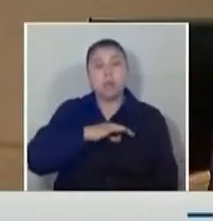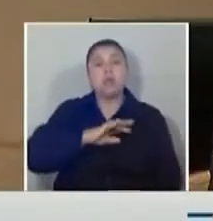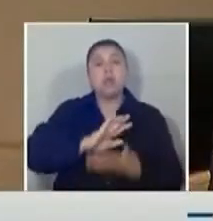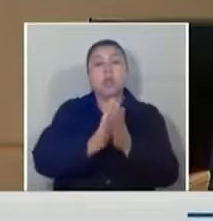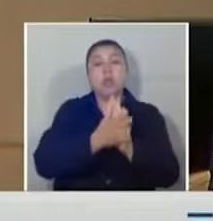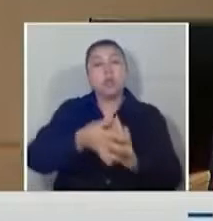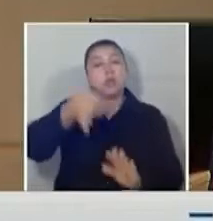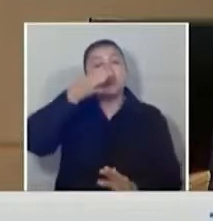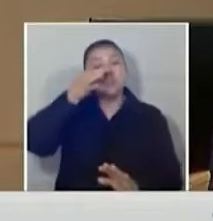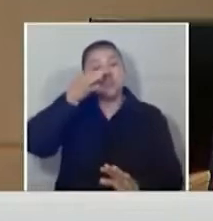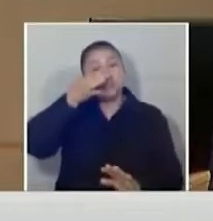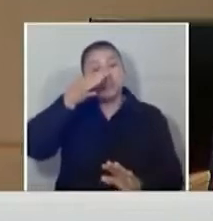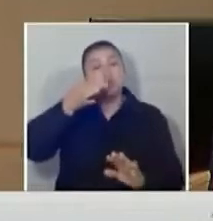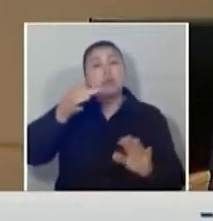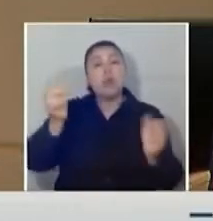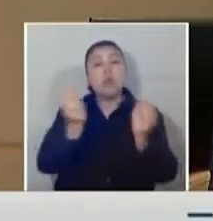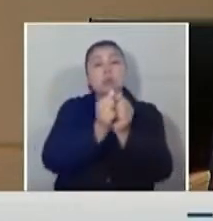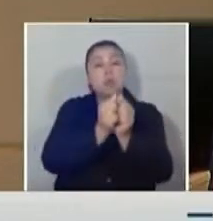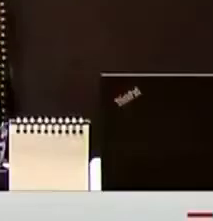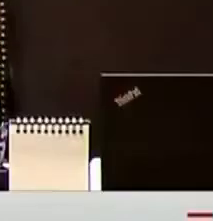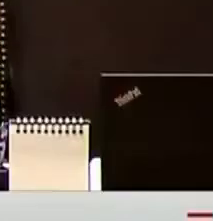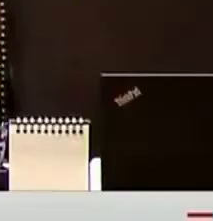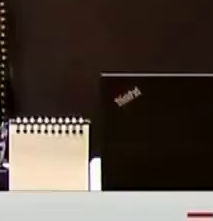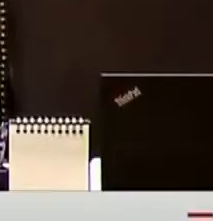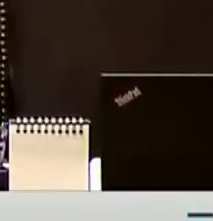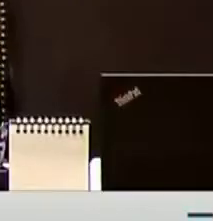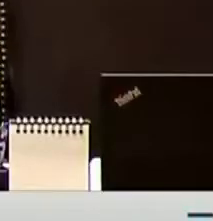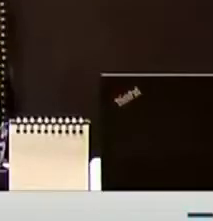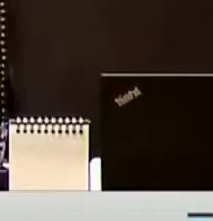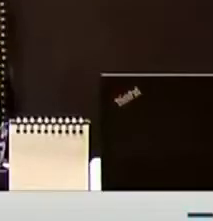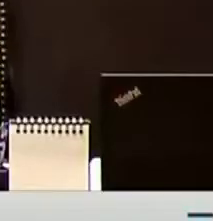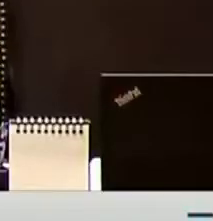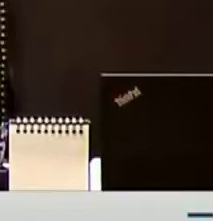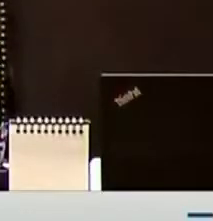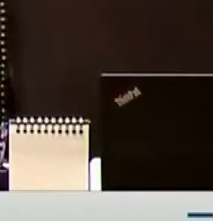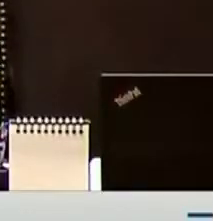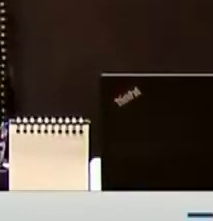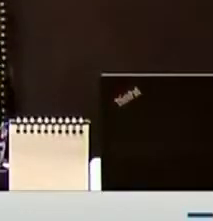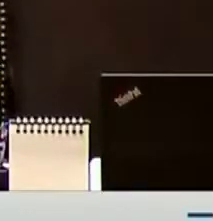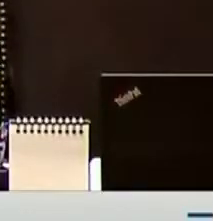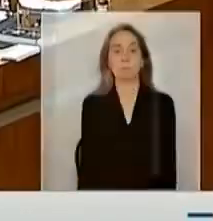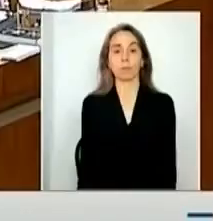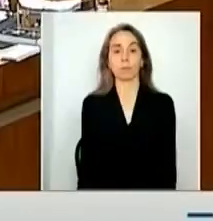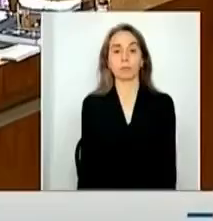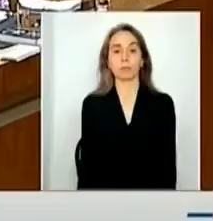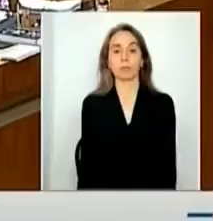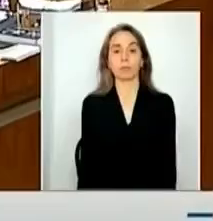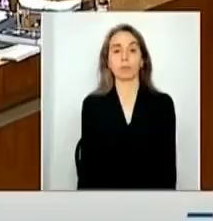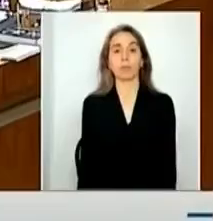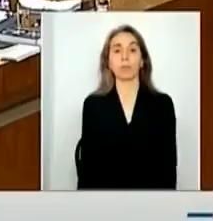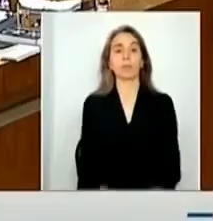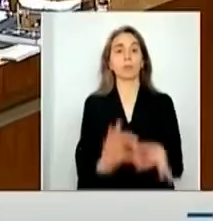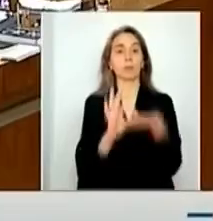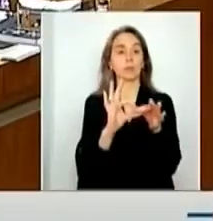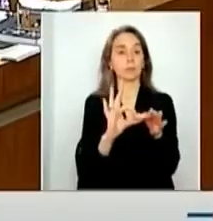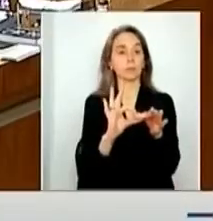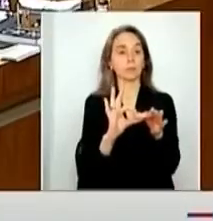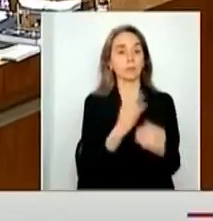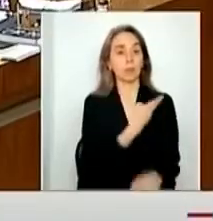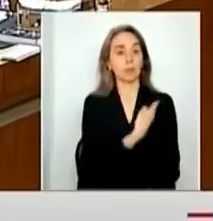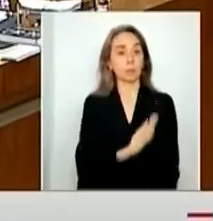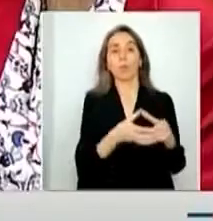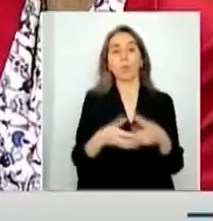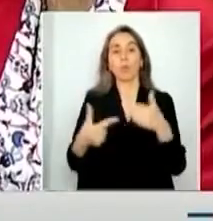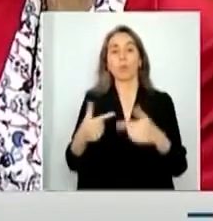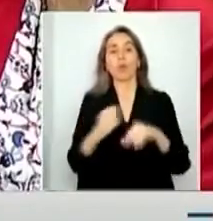eso y de alguna manera eso yo creo que se le critica, ¿no? Sin embargo, no se le puede